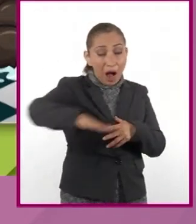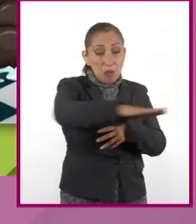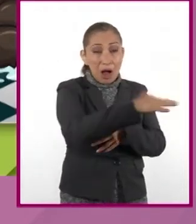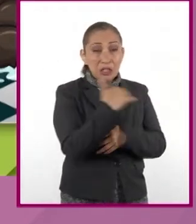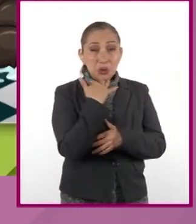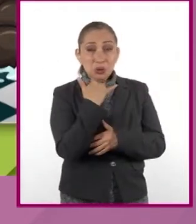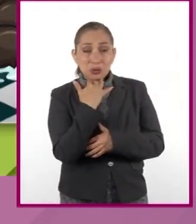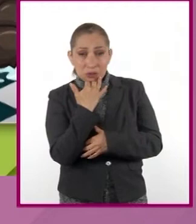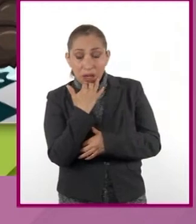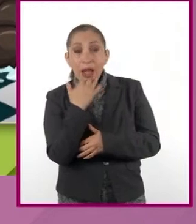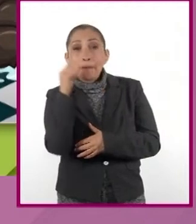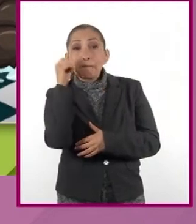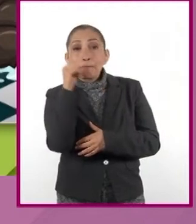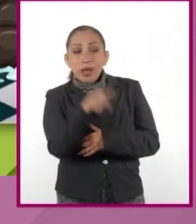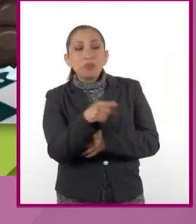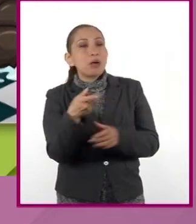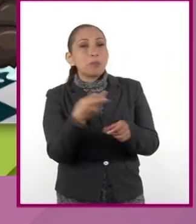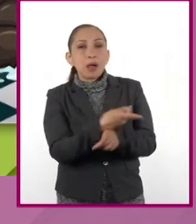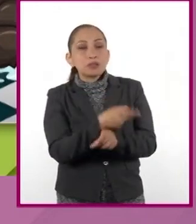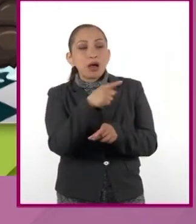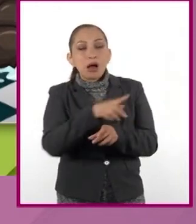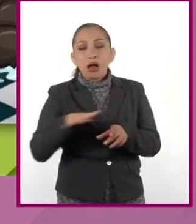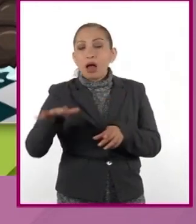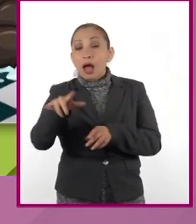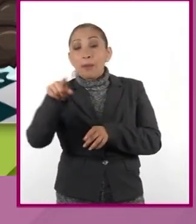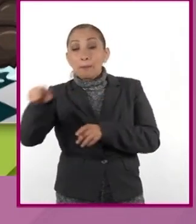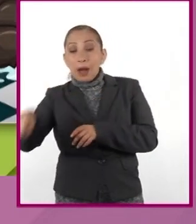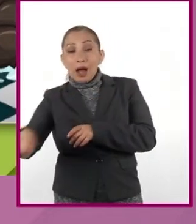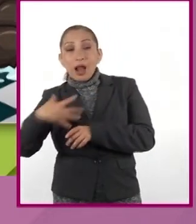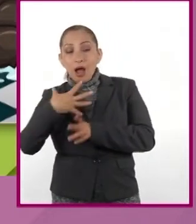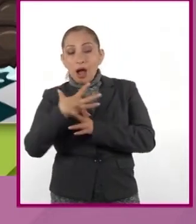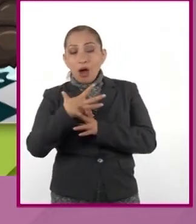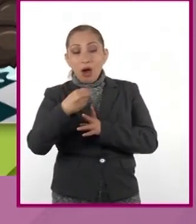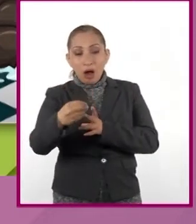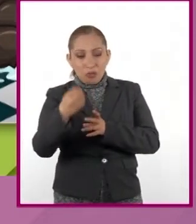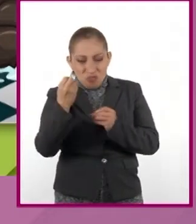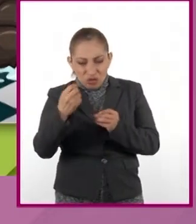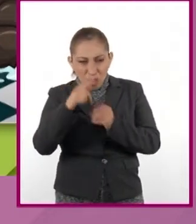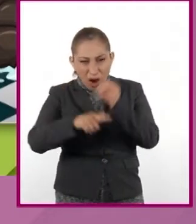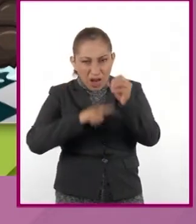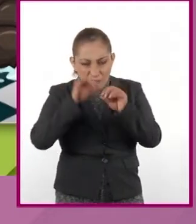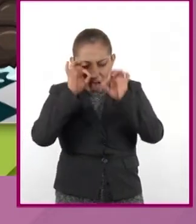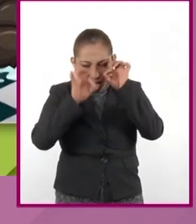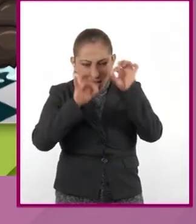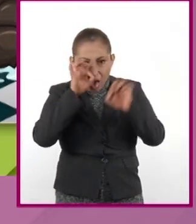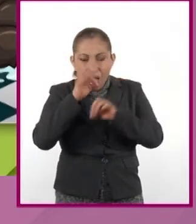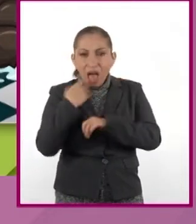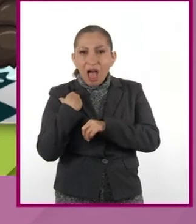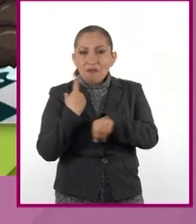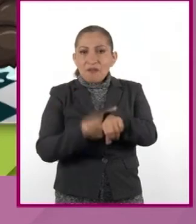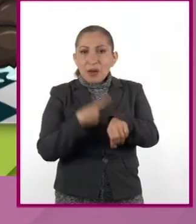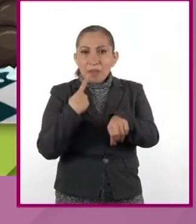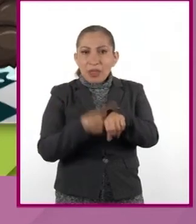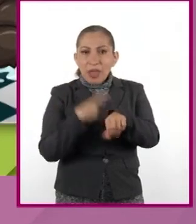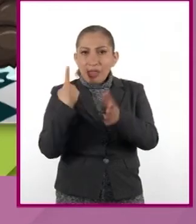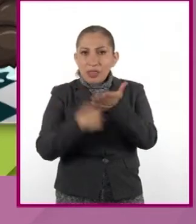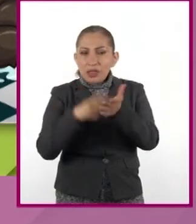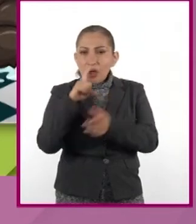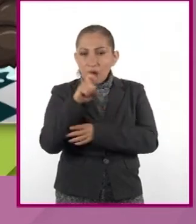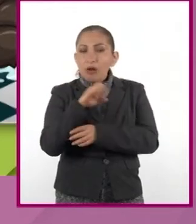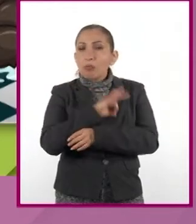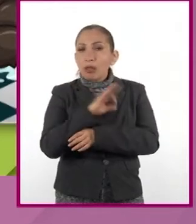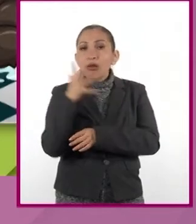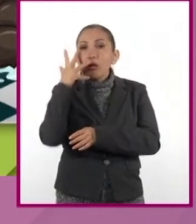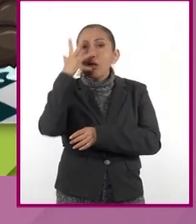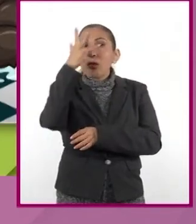lo que, a su vez, genera condiciones para que se reproduzcan microorganismos patógenos, lo que puede derivar